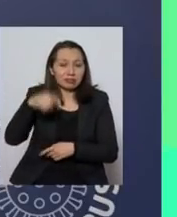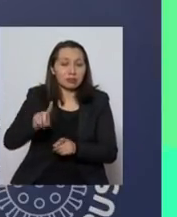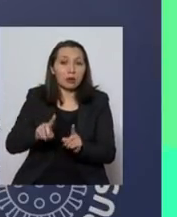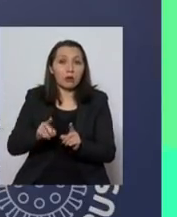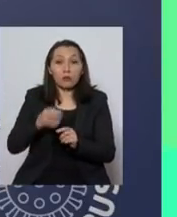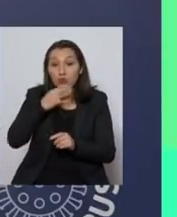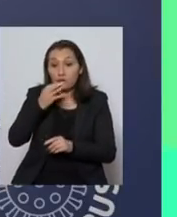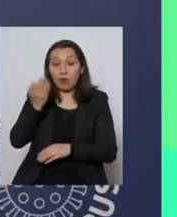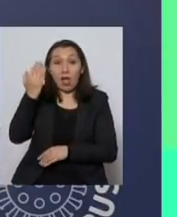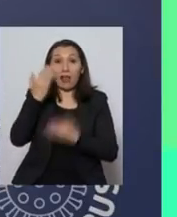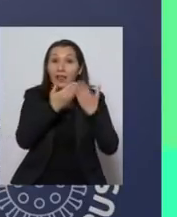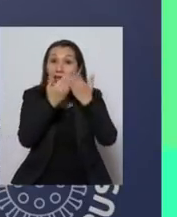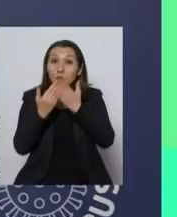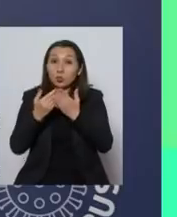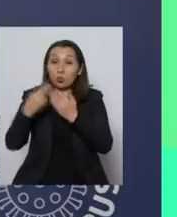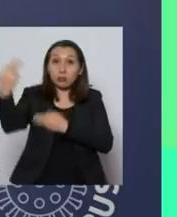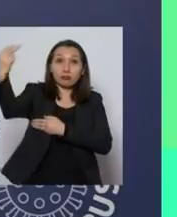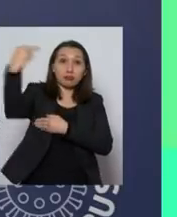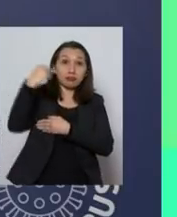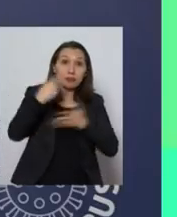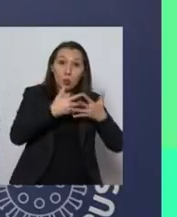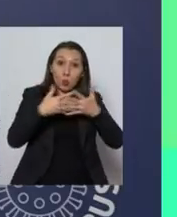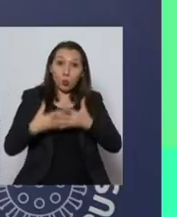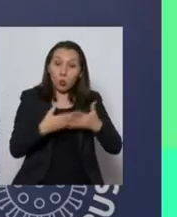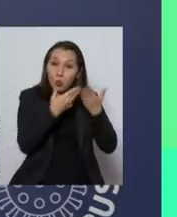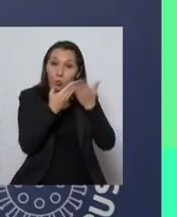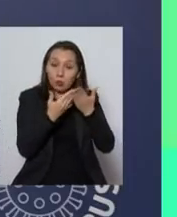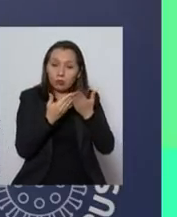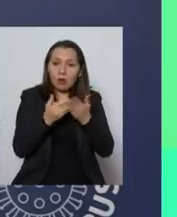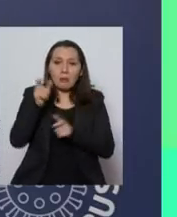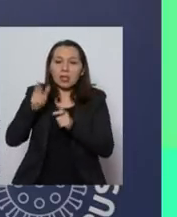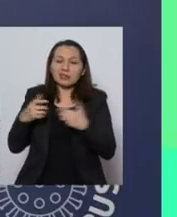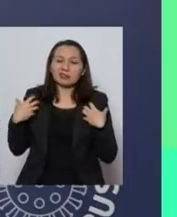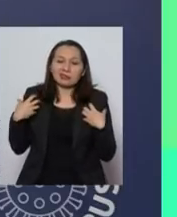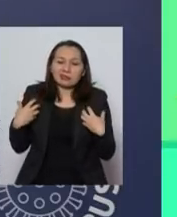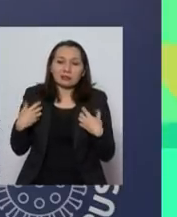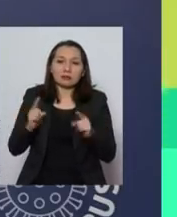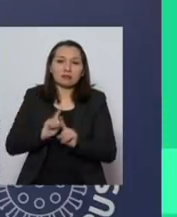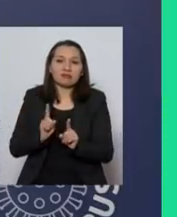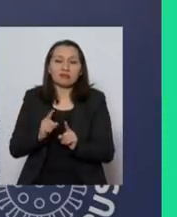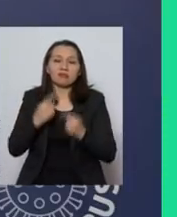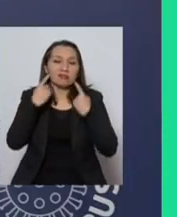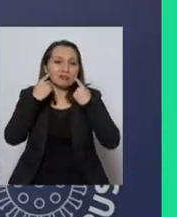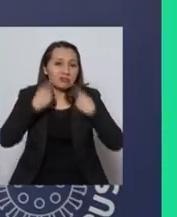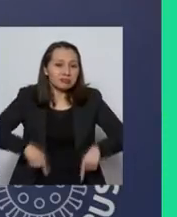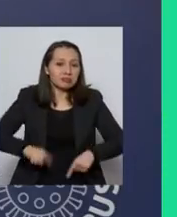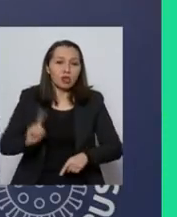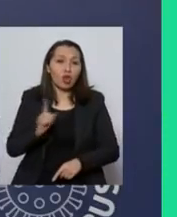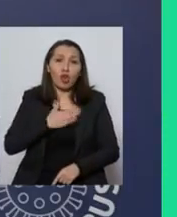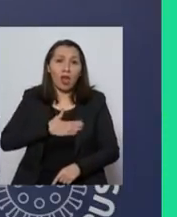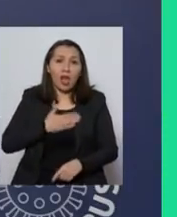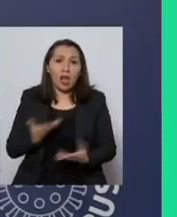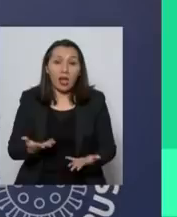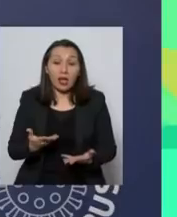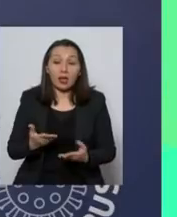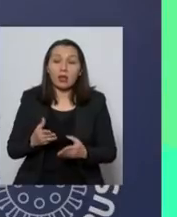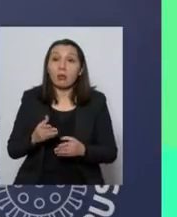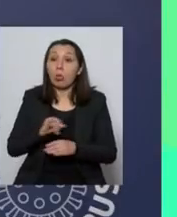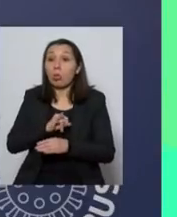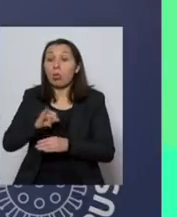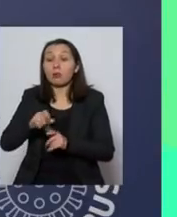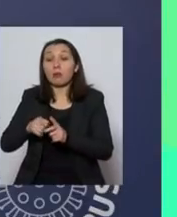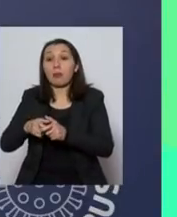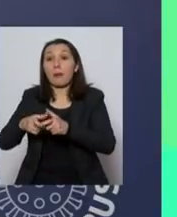este estudio norteamericano, no lo hace, no está dispuesta a hacerlo, la demanda por